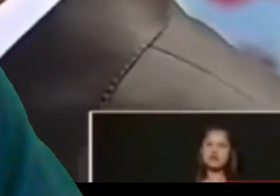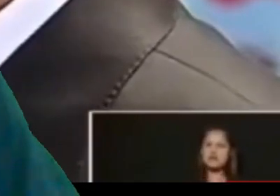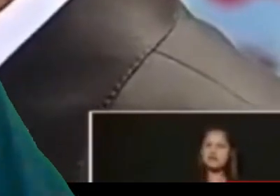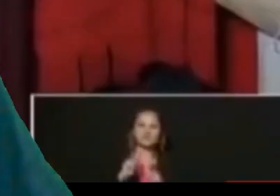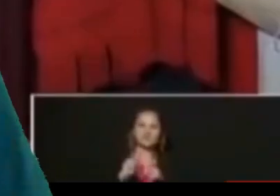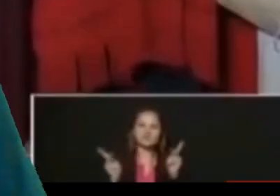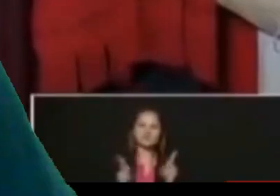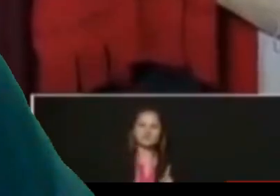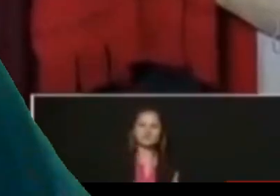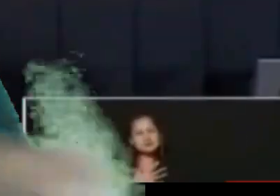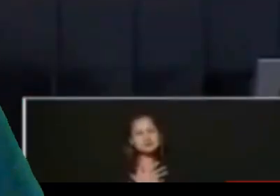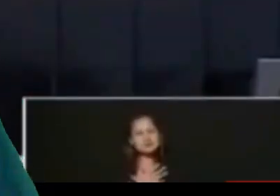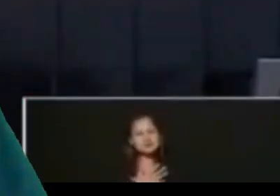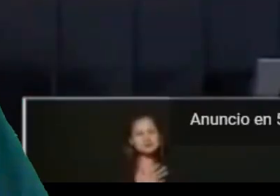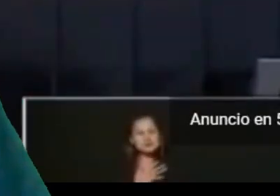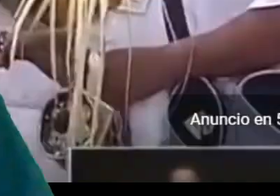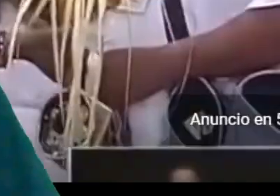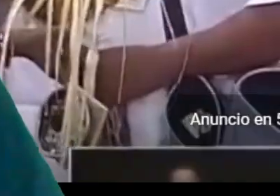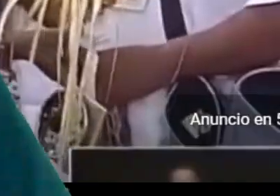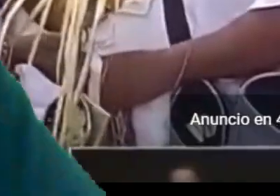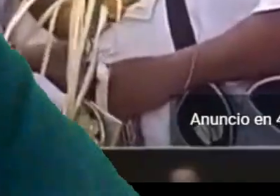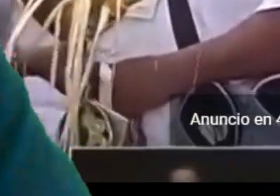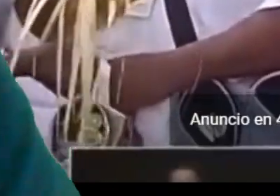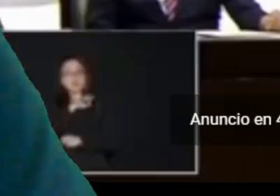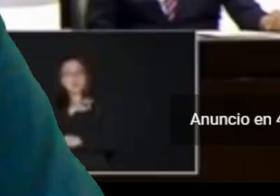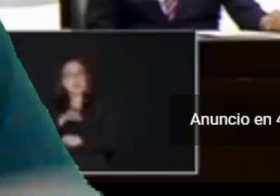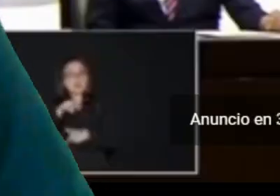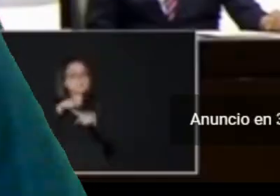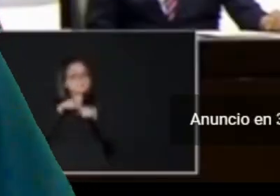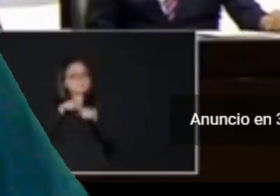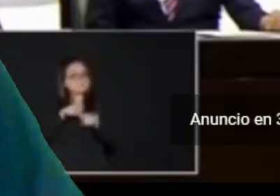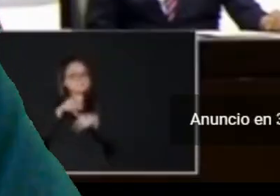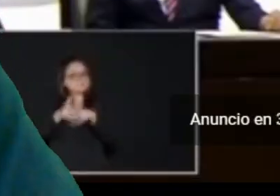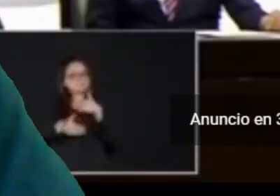necesito cobrarle a mis clientes para poder pagarle